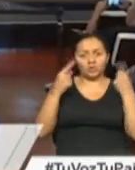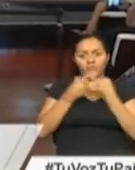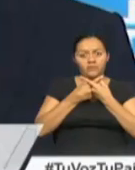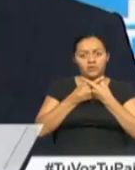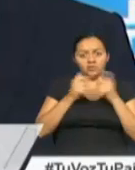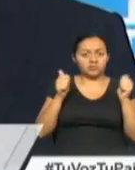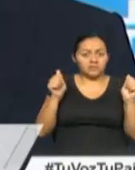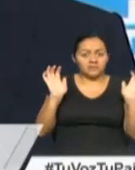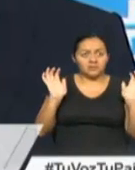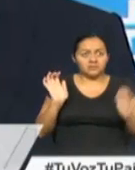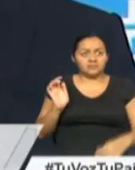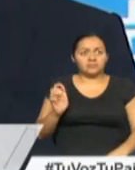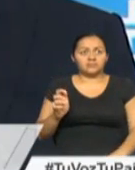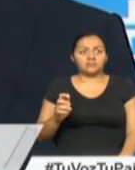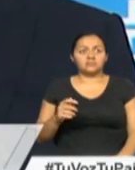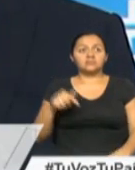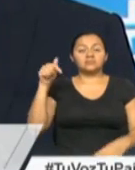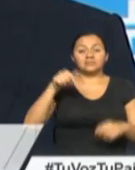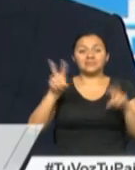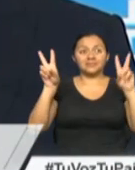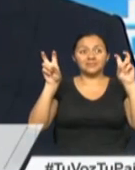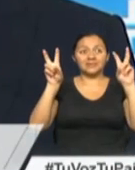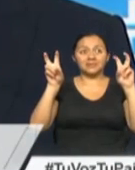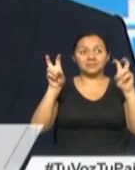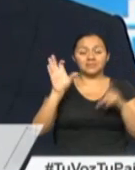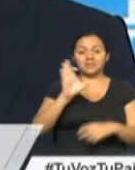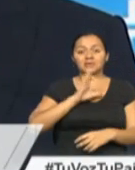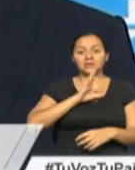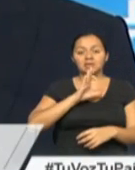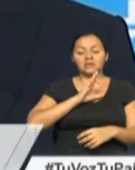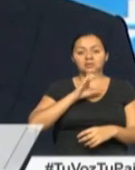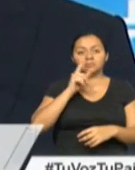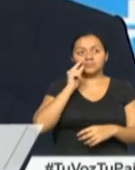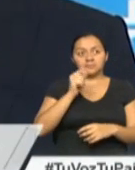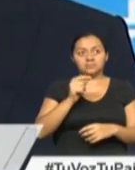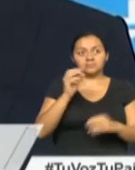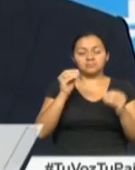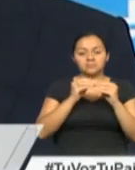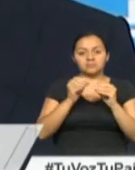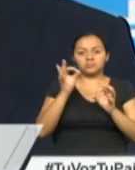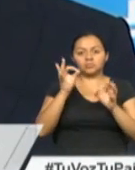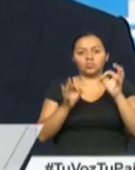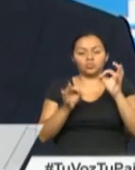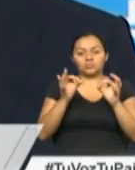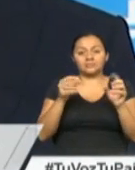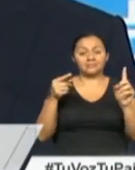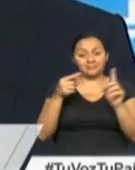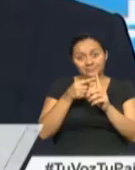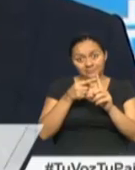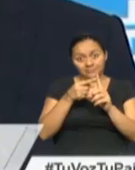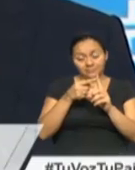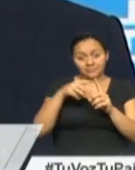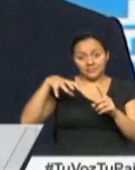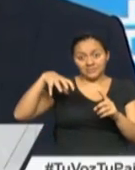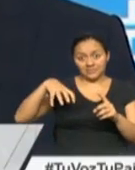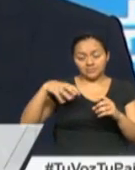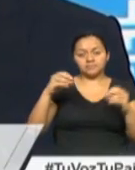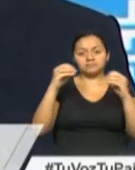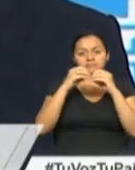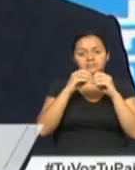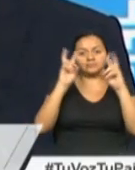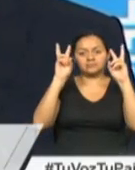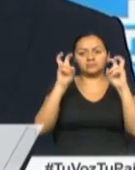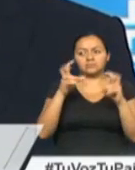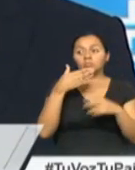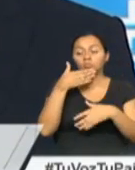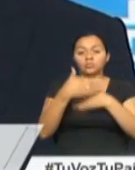Es un tema técnico, de carácter judicial, y que el Estado, como en muchos otros temas, interviene